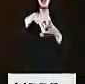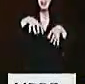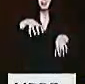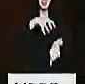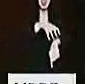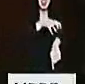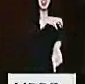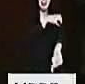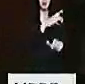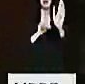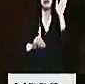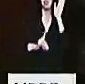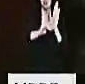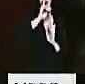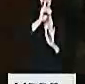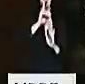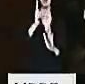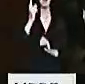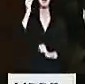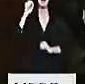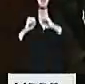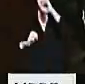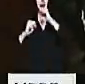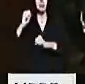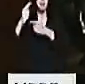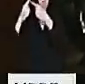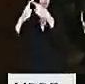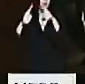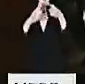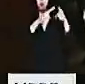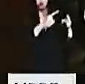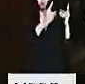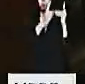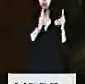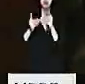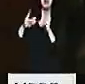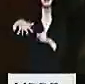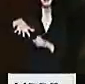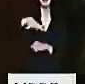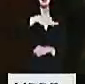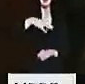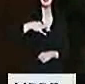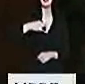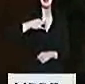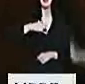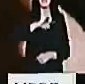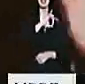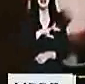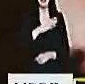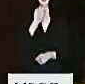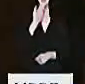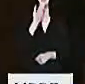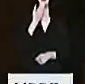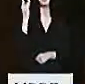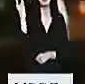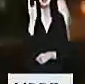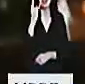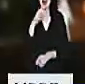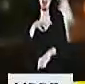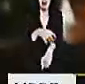Descentralizado Desarrollado, que es una organización plural, transversal de la sociedad civil chilena y de la Academia de